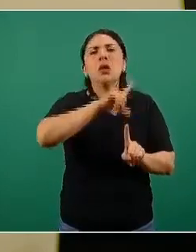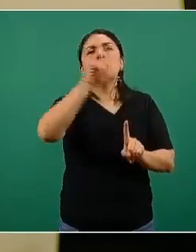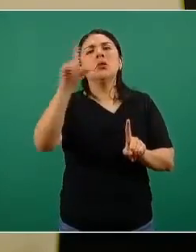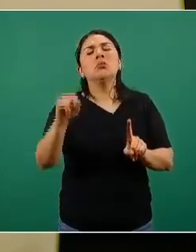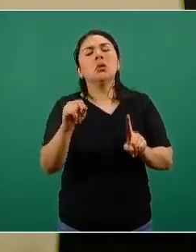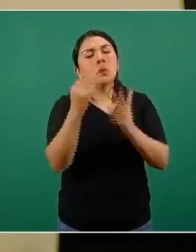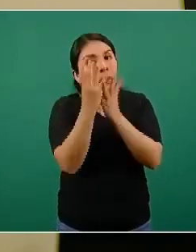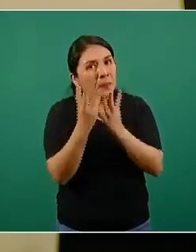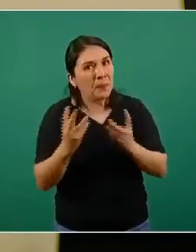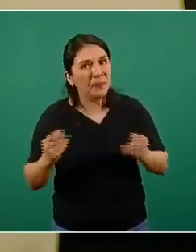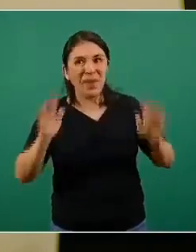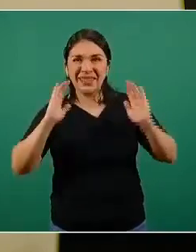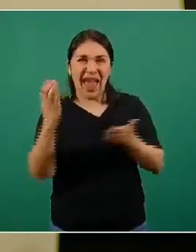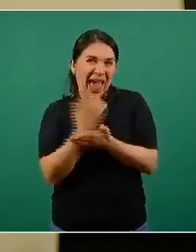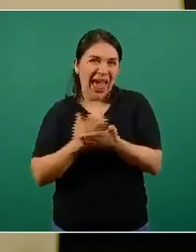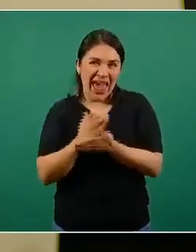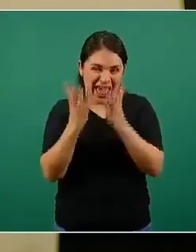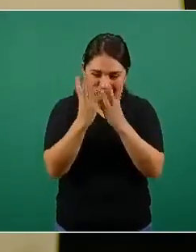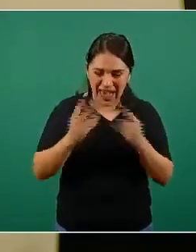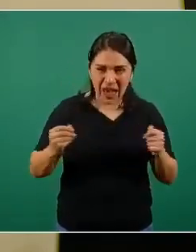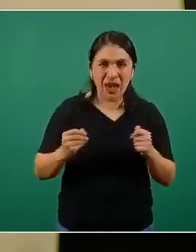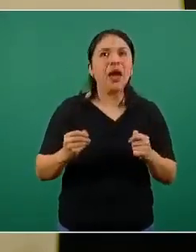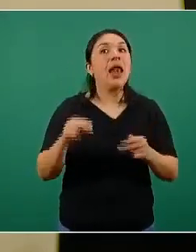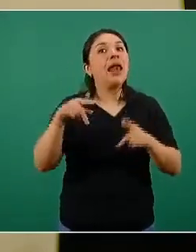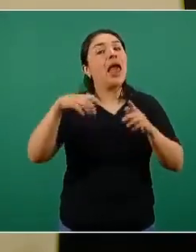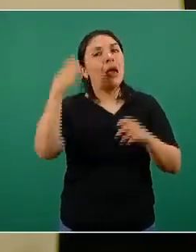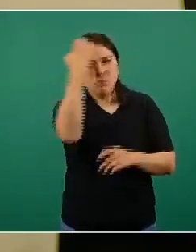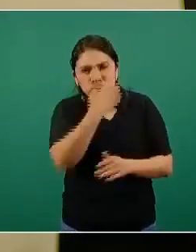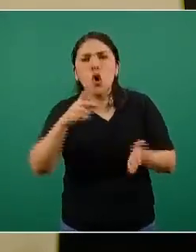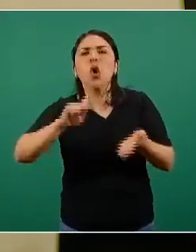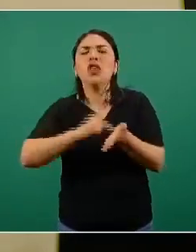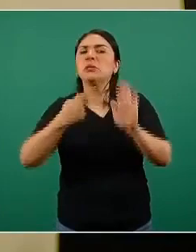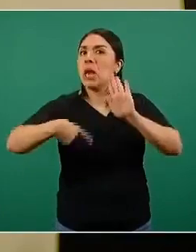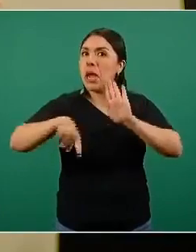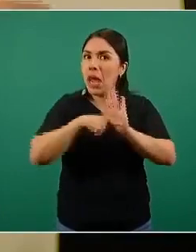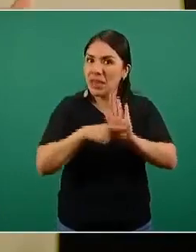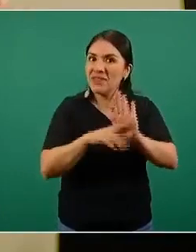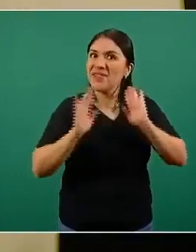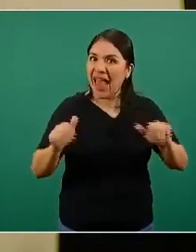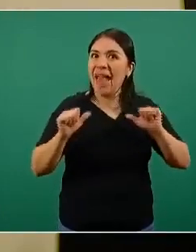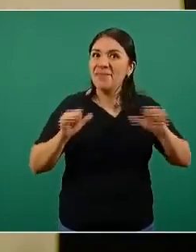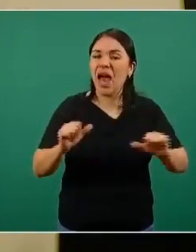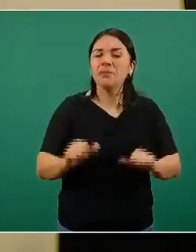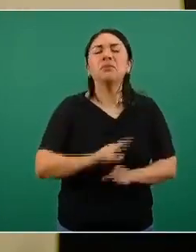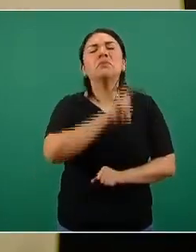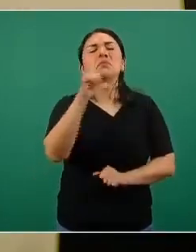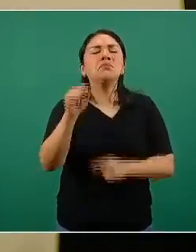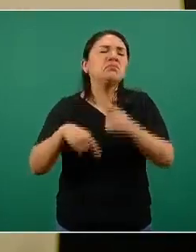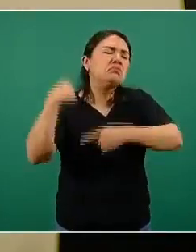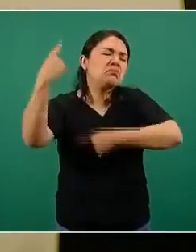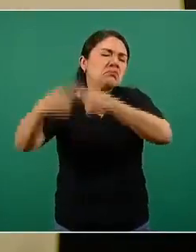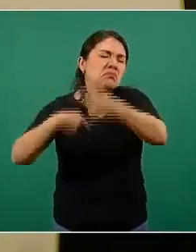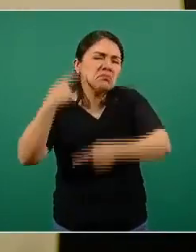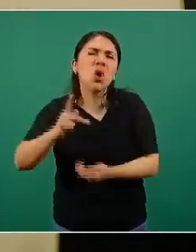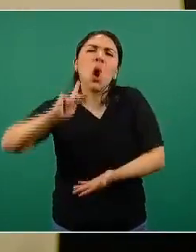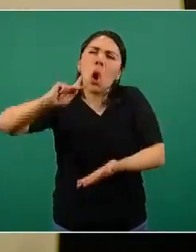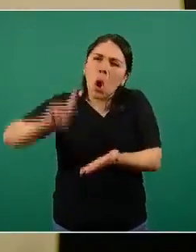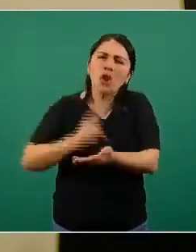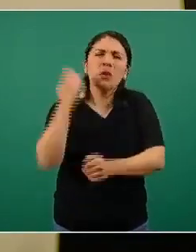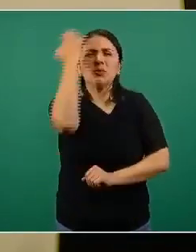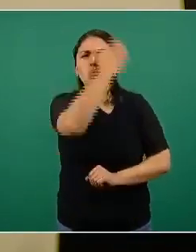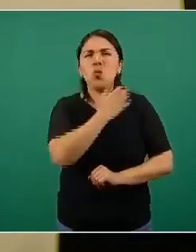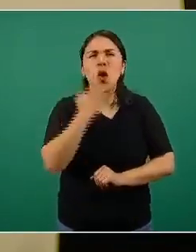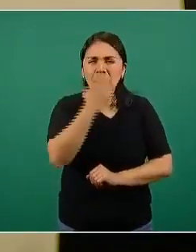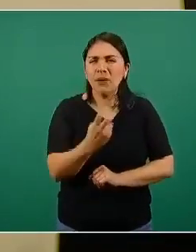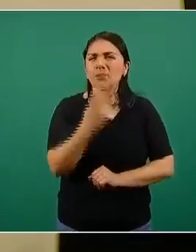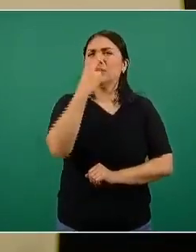se componen, digamos, se recuperan, salen negativos en la prueba y semanas después en otra prueba vuelven